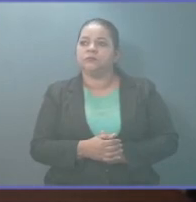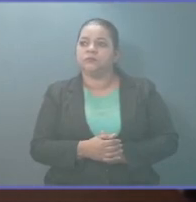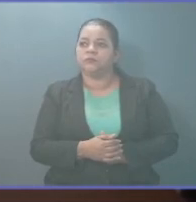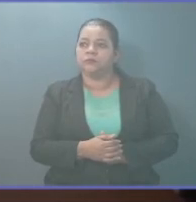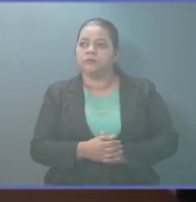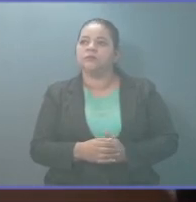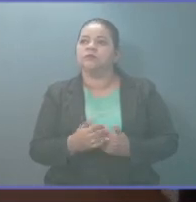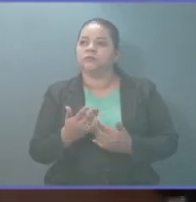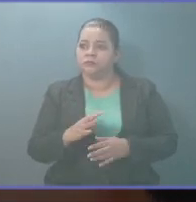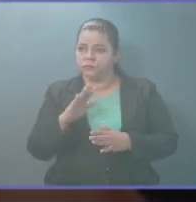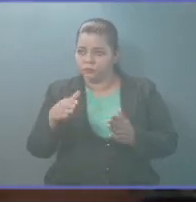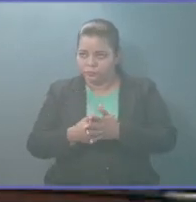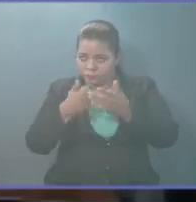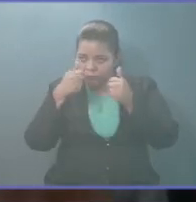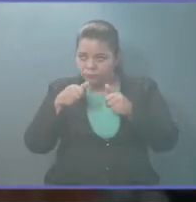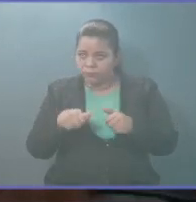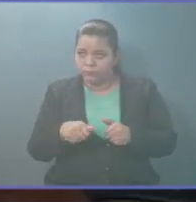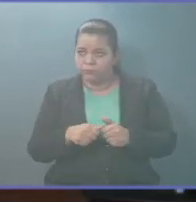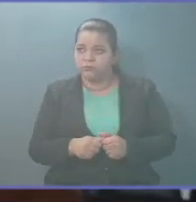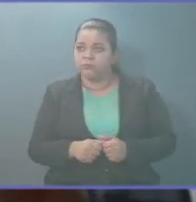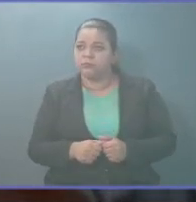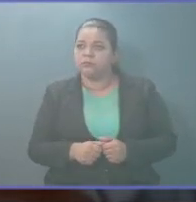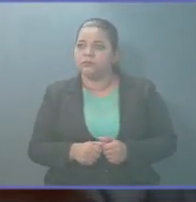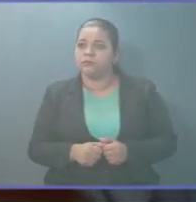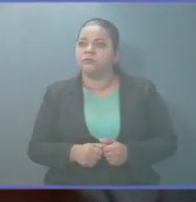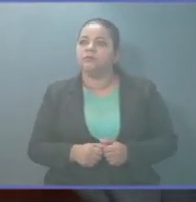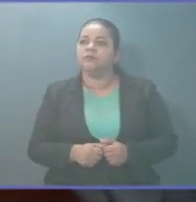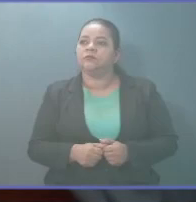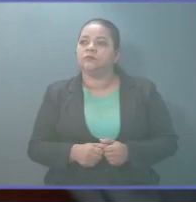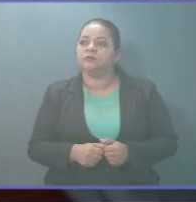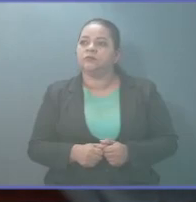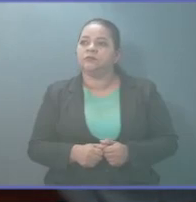Viéndolo desde el punto de vista